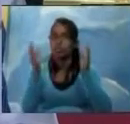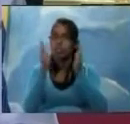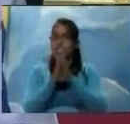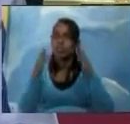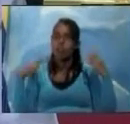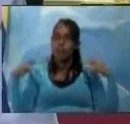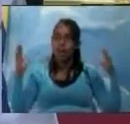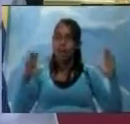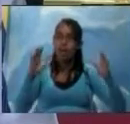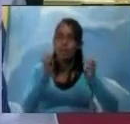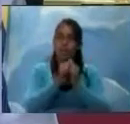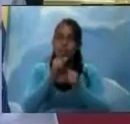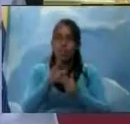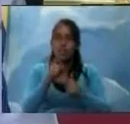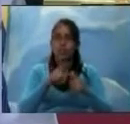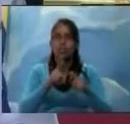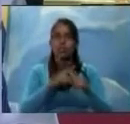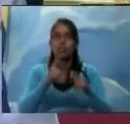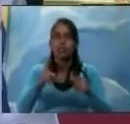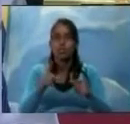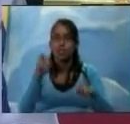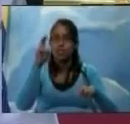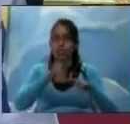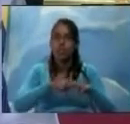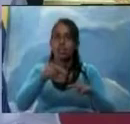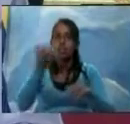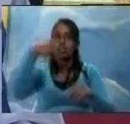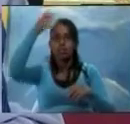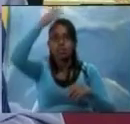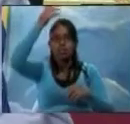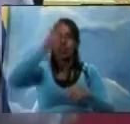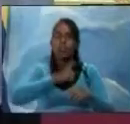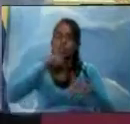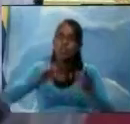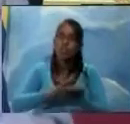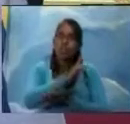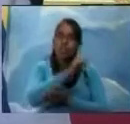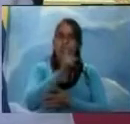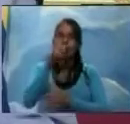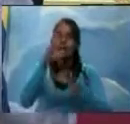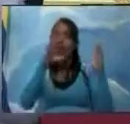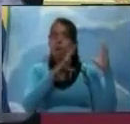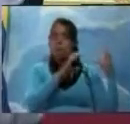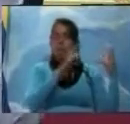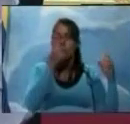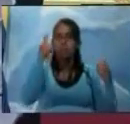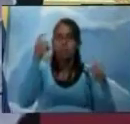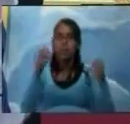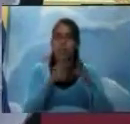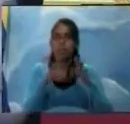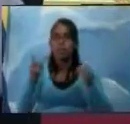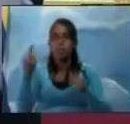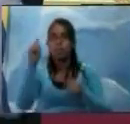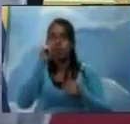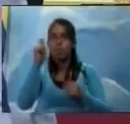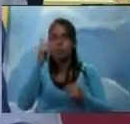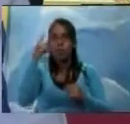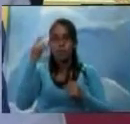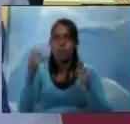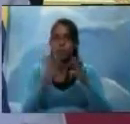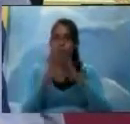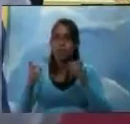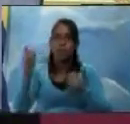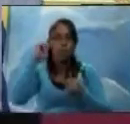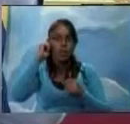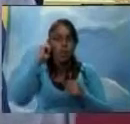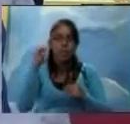ángeles con él, entonces se sentarán en su trono de gloria. Es la esperanza para todo hombre y para toda